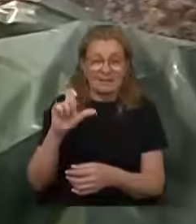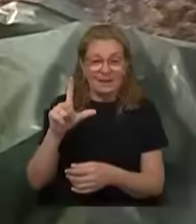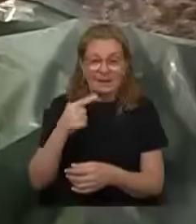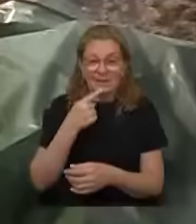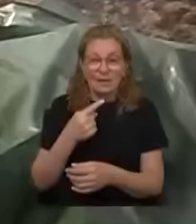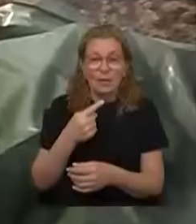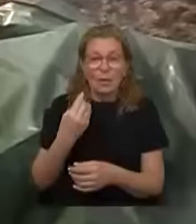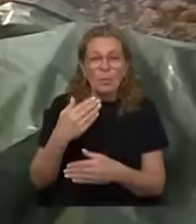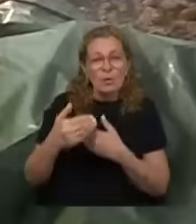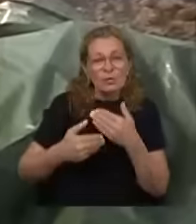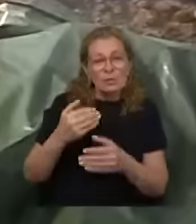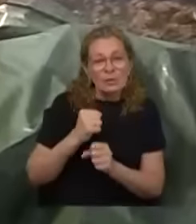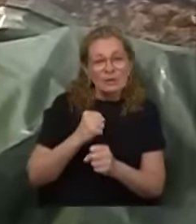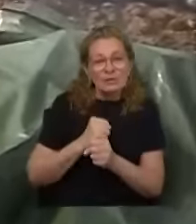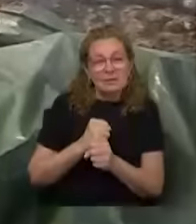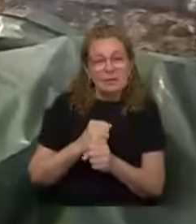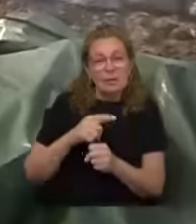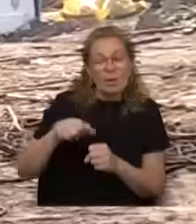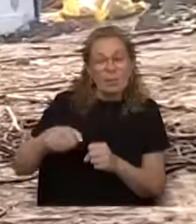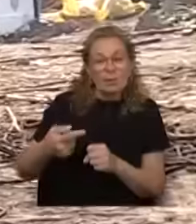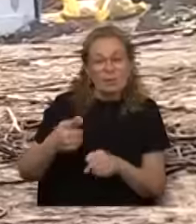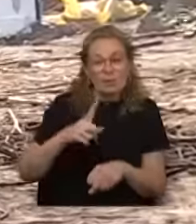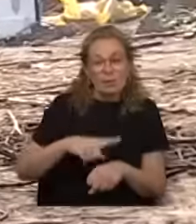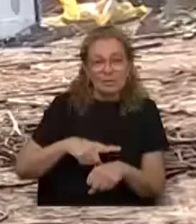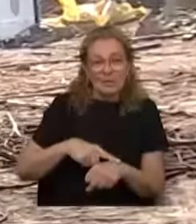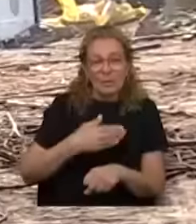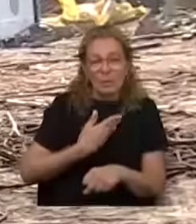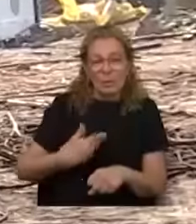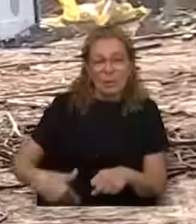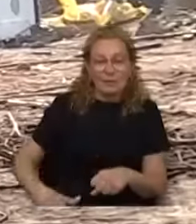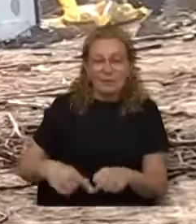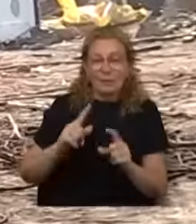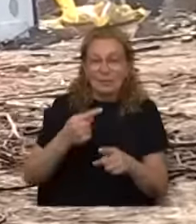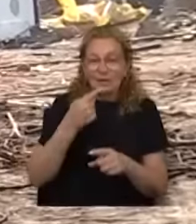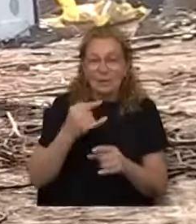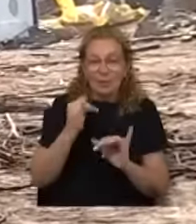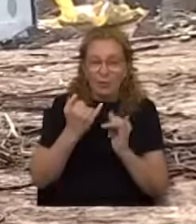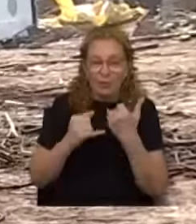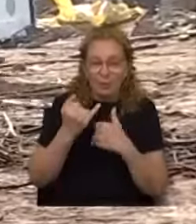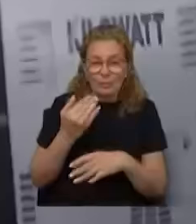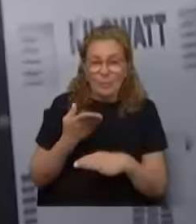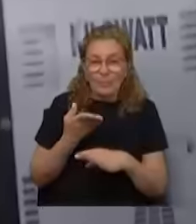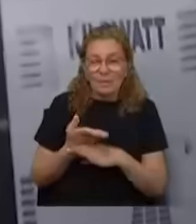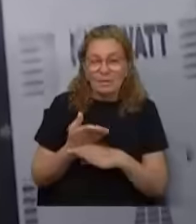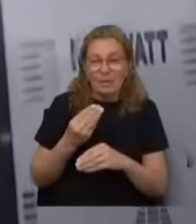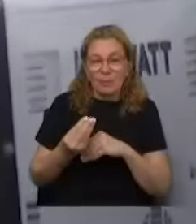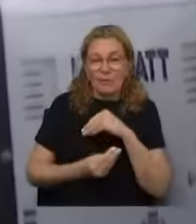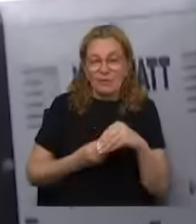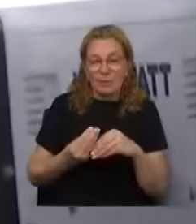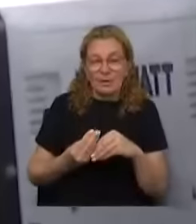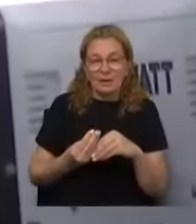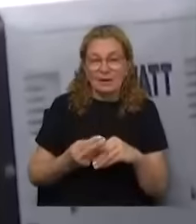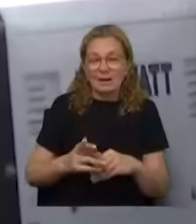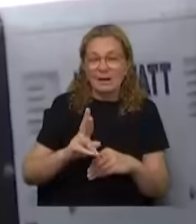como continuarán los trabajos en un próximo periodo de gobierno también enfatizó que la información solicitada por familiares y las